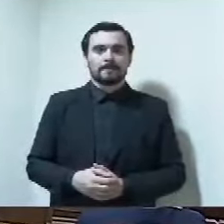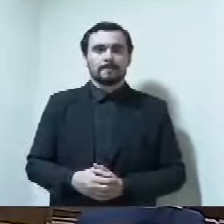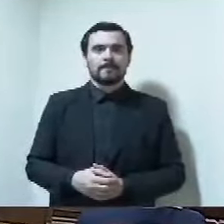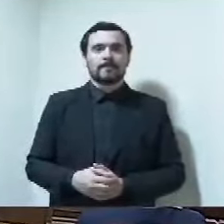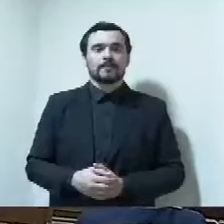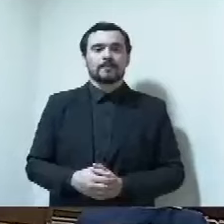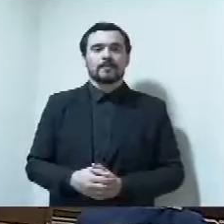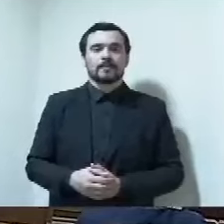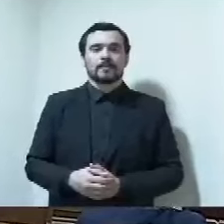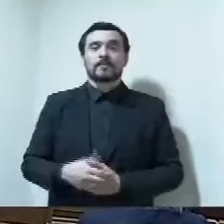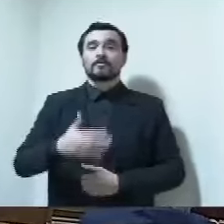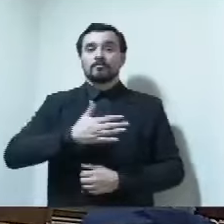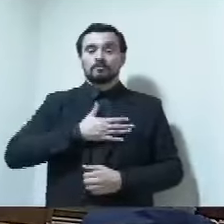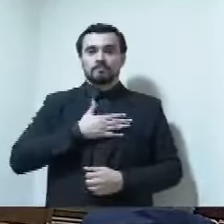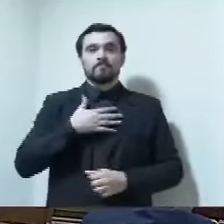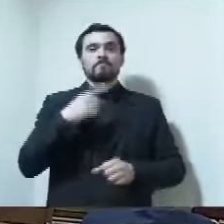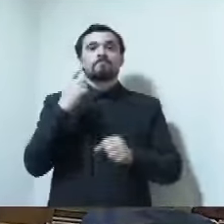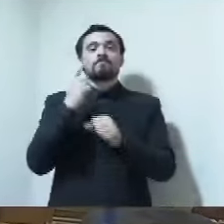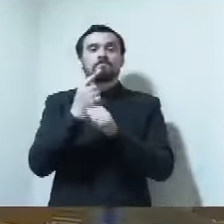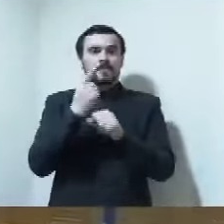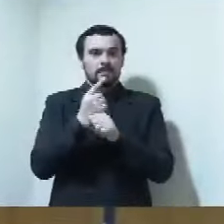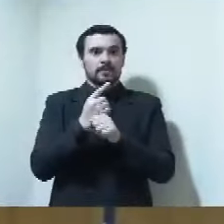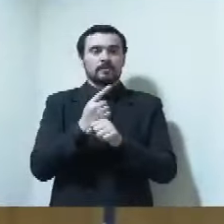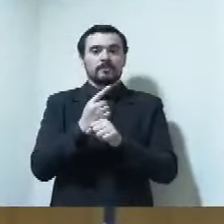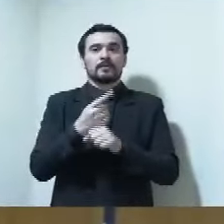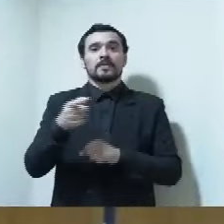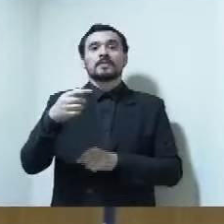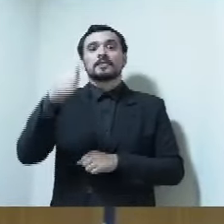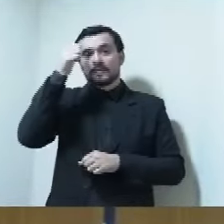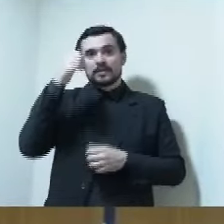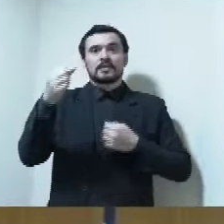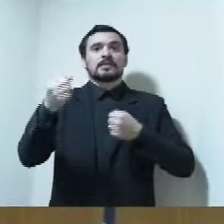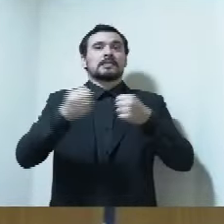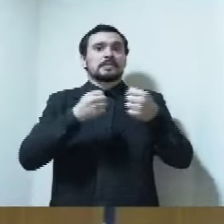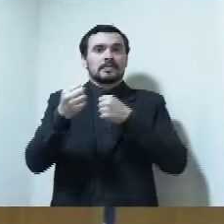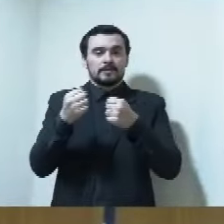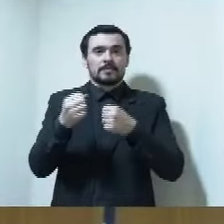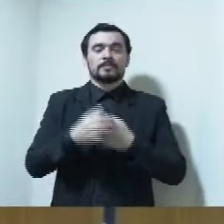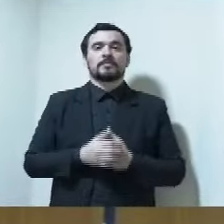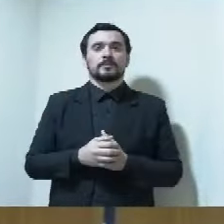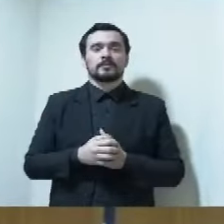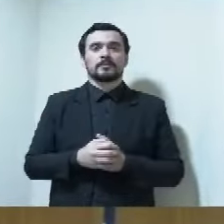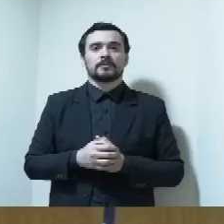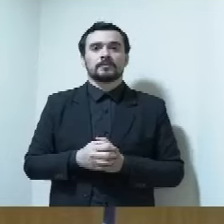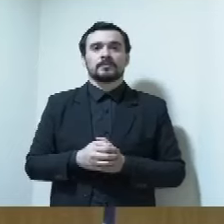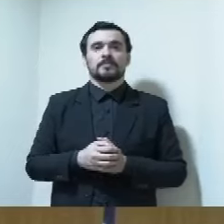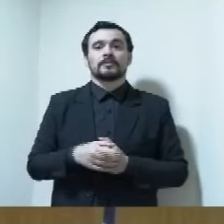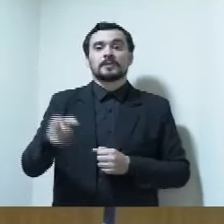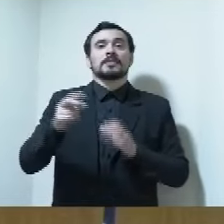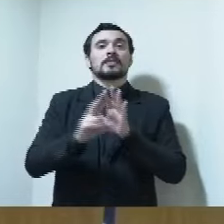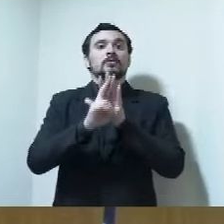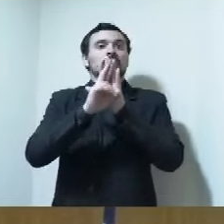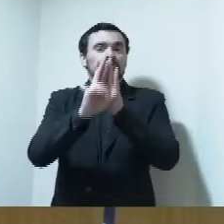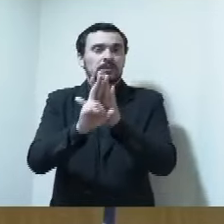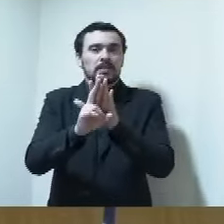Soy el primero en reconocer que nuestro sistema educativo enfrenta tremendos desafíos. Bajos resultados en